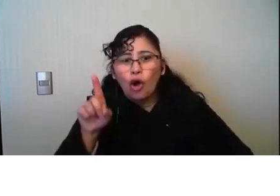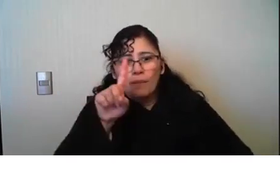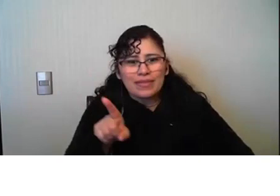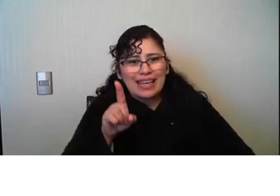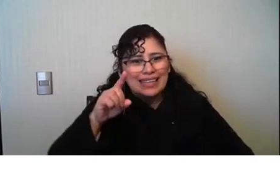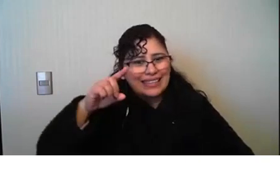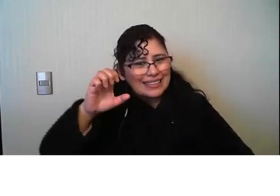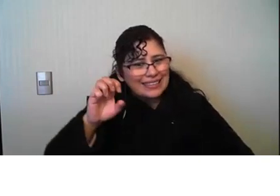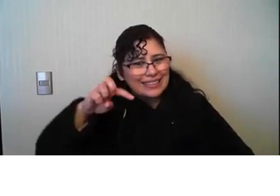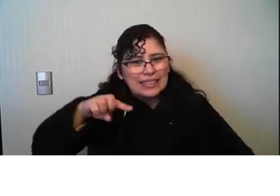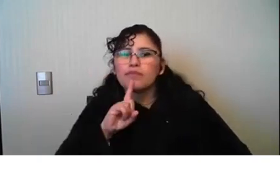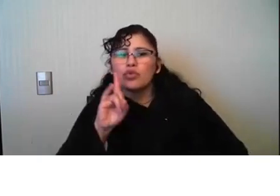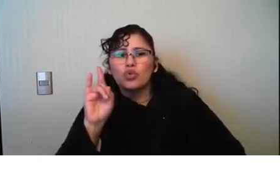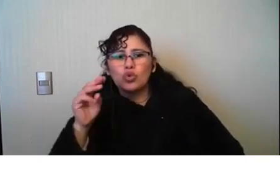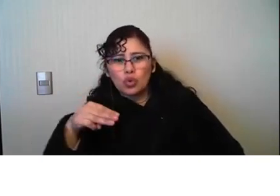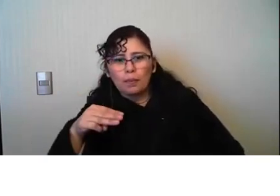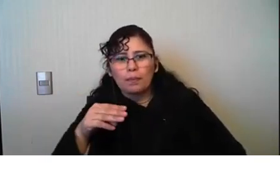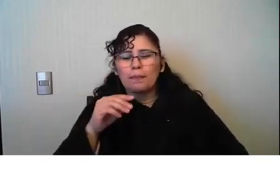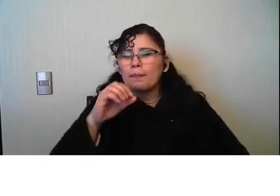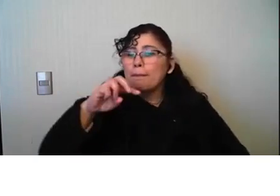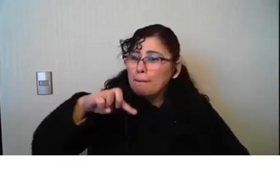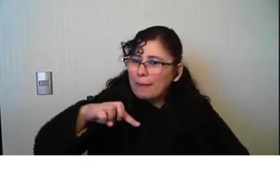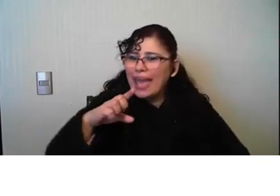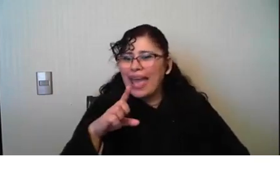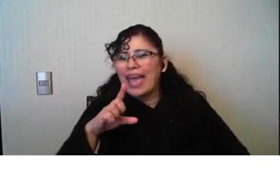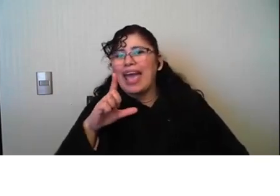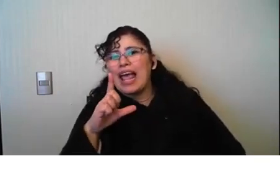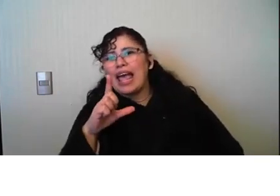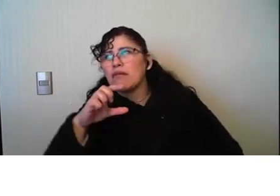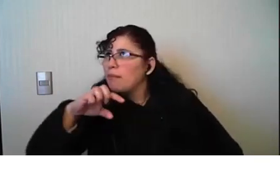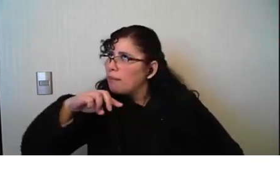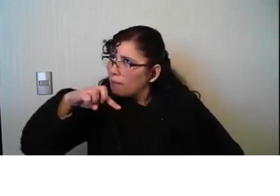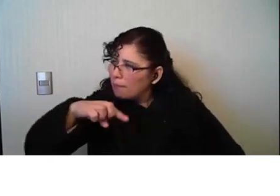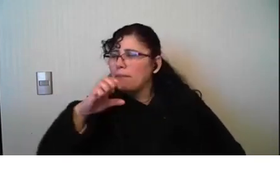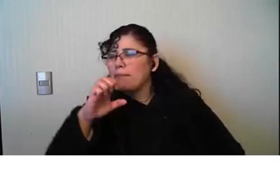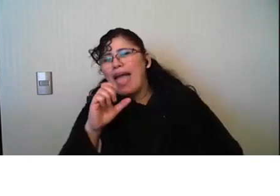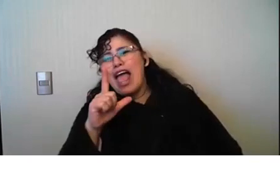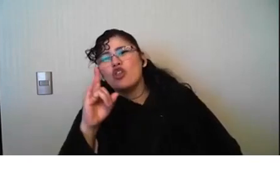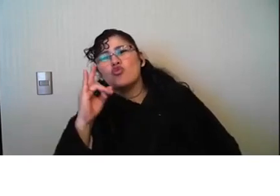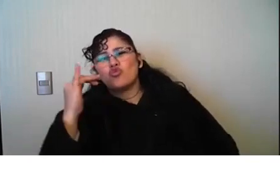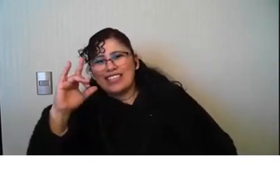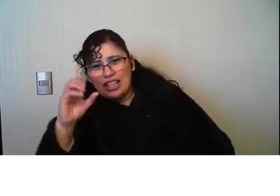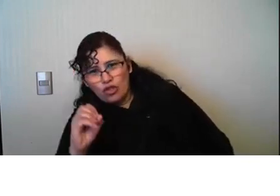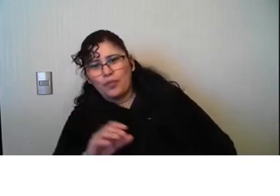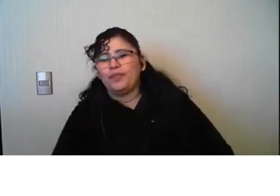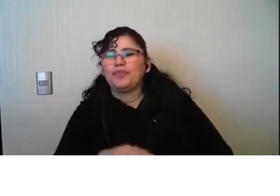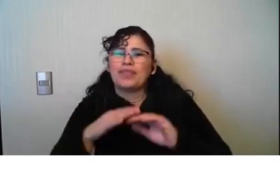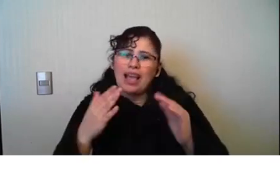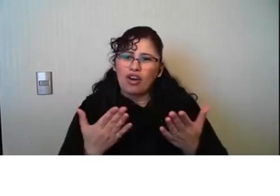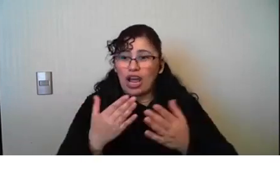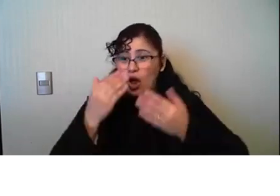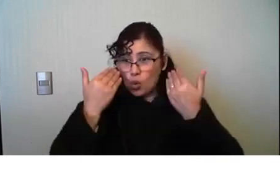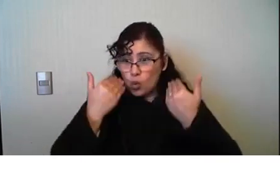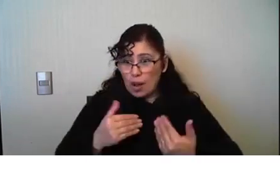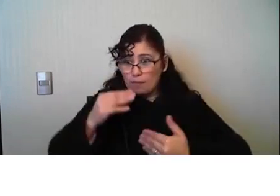Del hipotálamo, volvemos acá en el piso, el cuerpo mamilar. El cuerpo mamilar, entonces ya estamos describiendo que